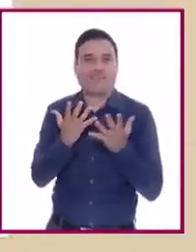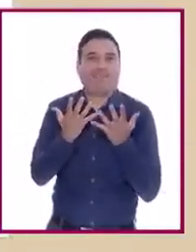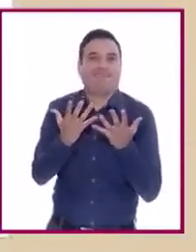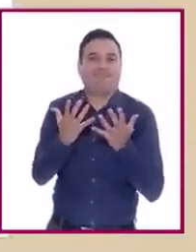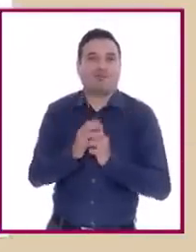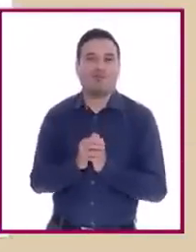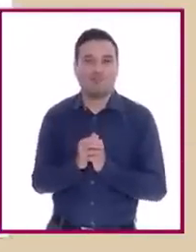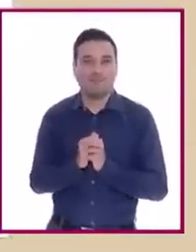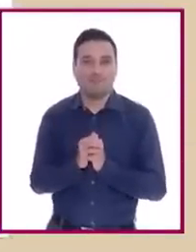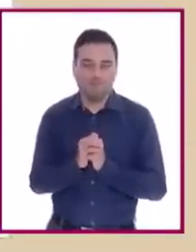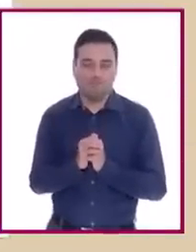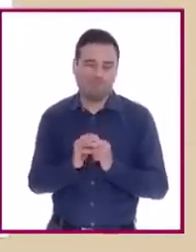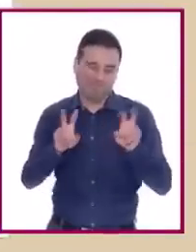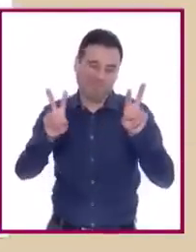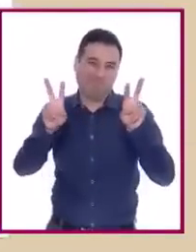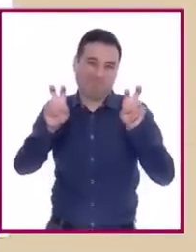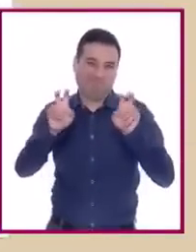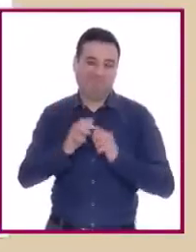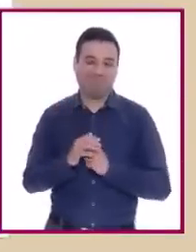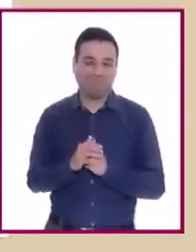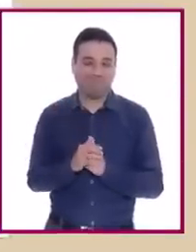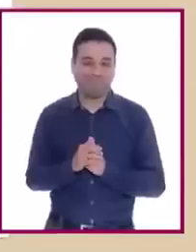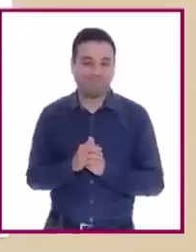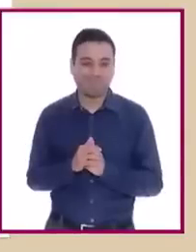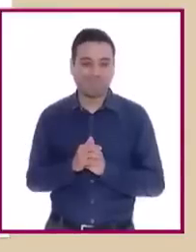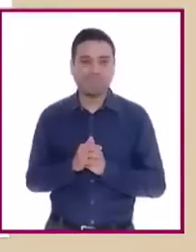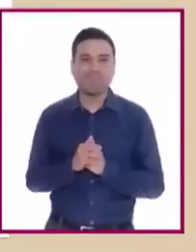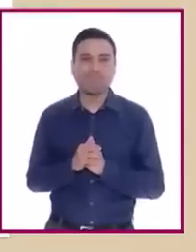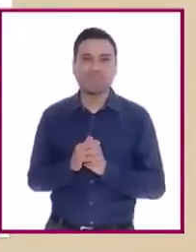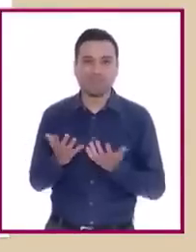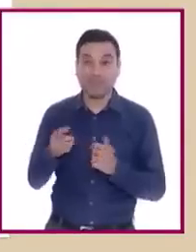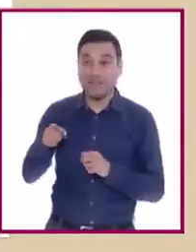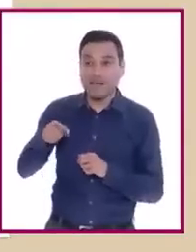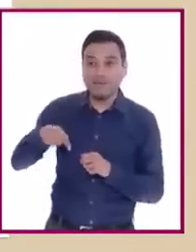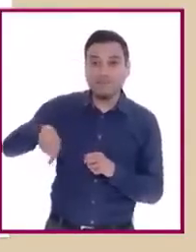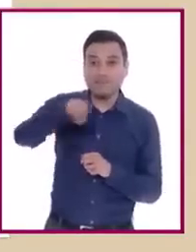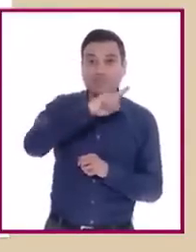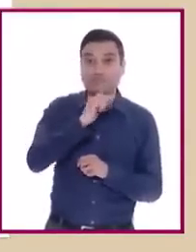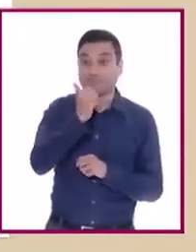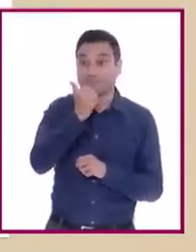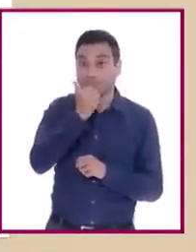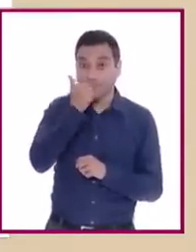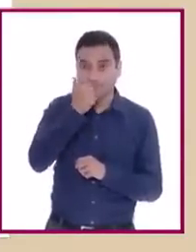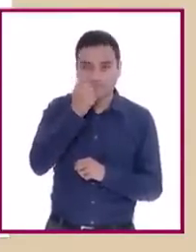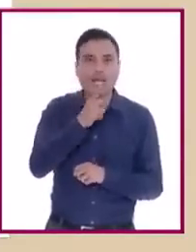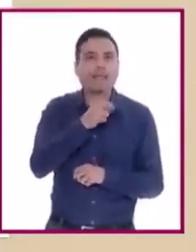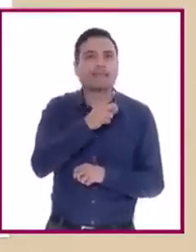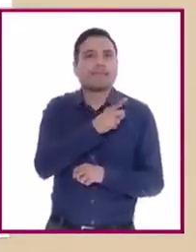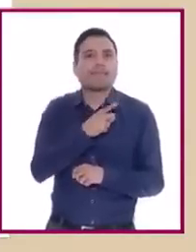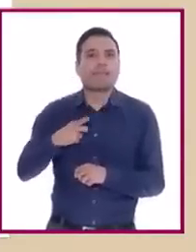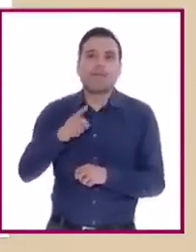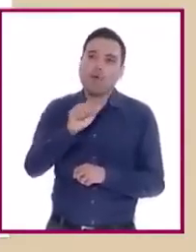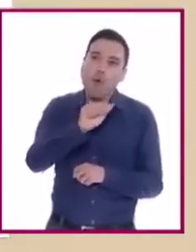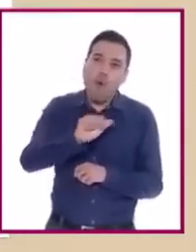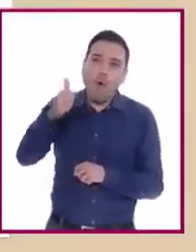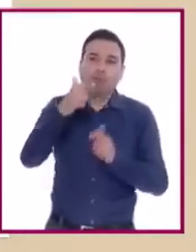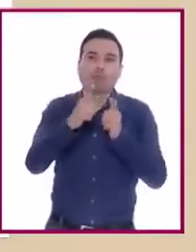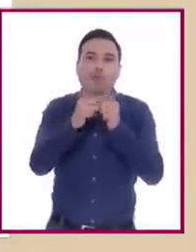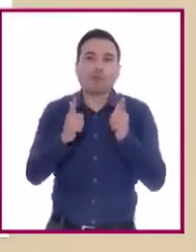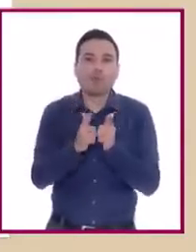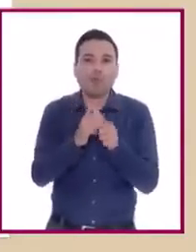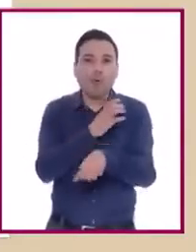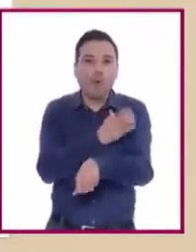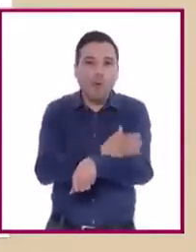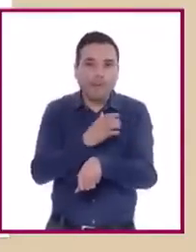por la escuela de los alumnos que conozcan a sus compañeros de otros grupos que observen la escuela en general